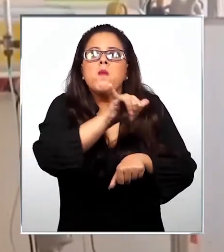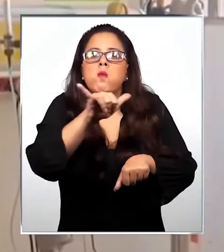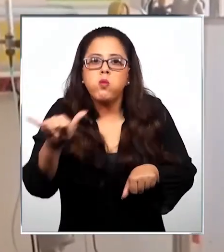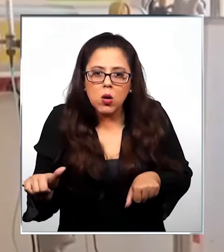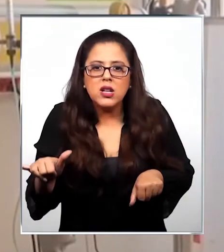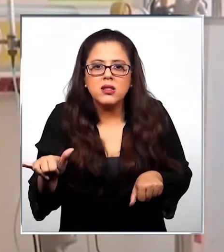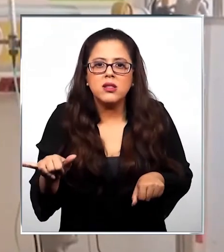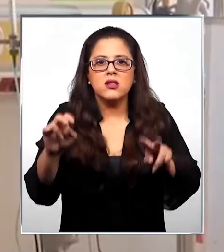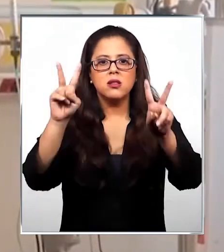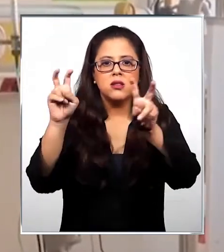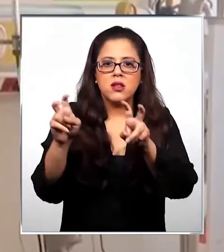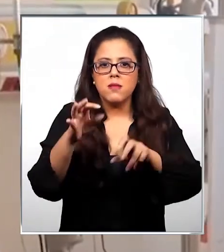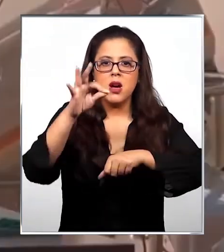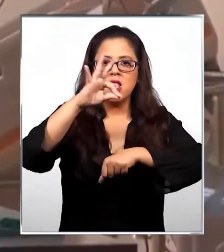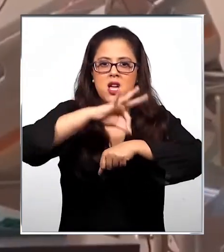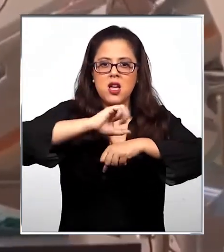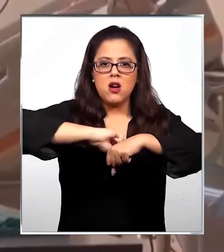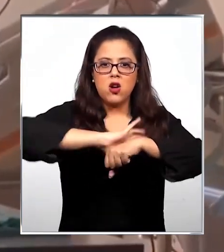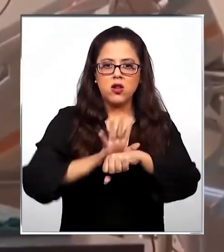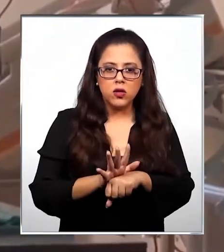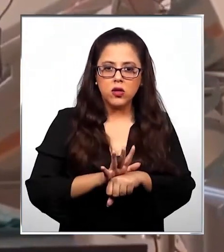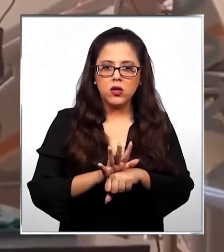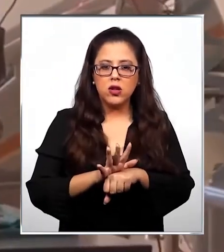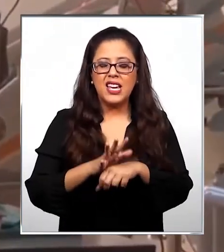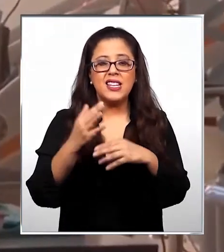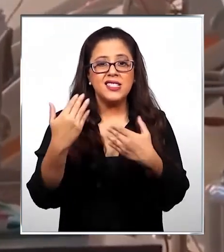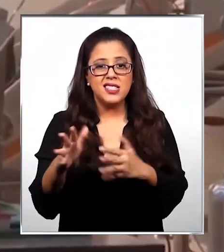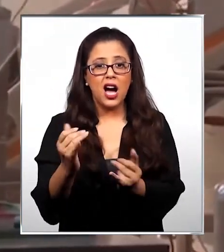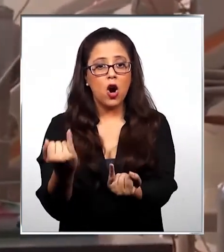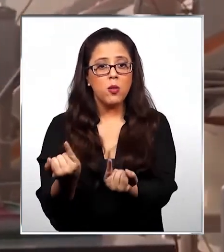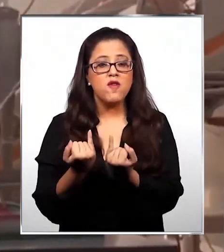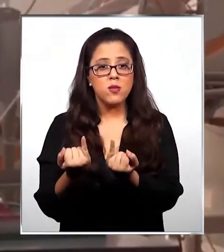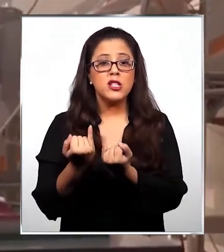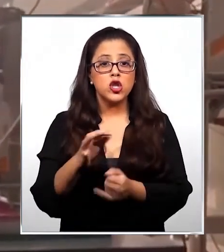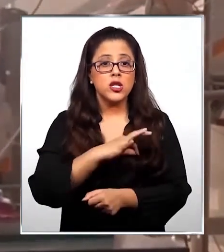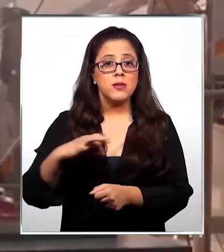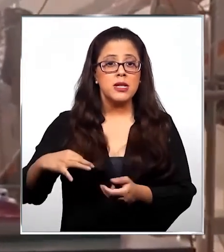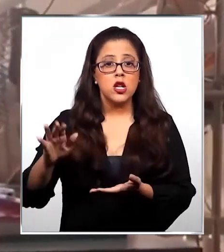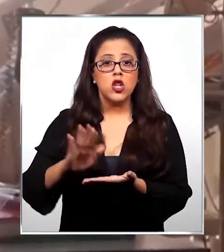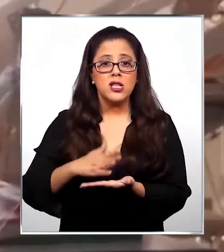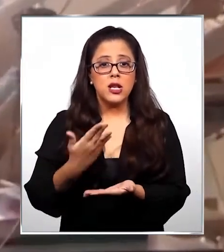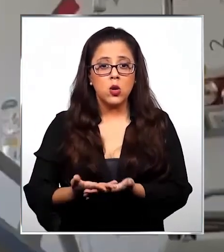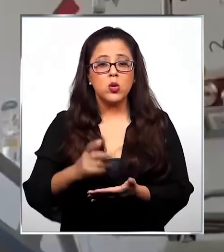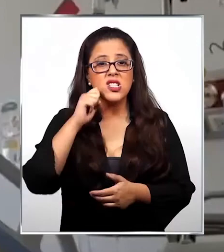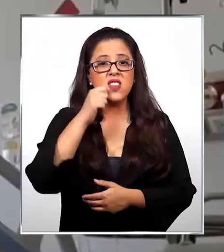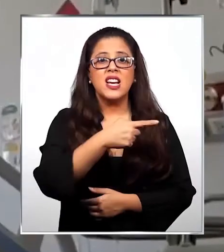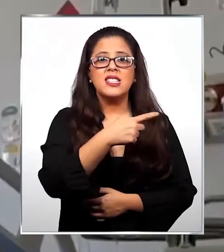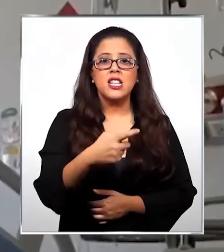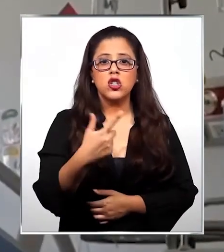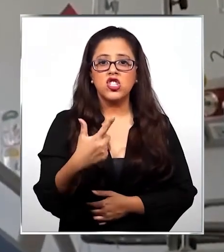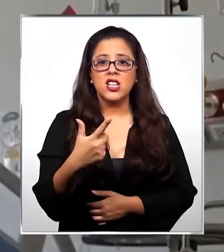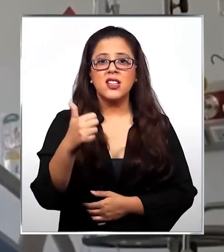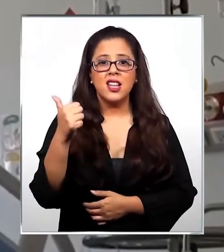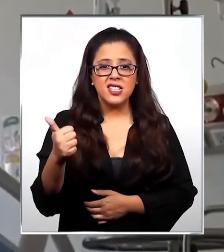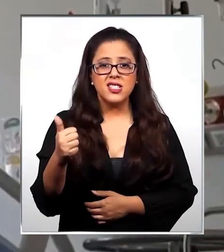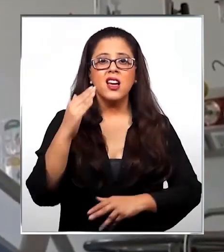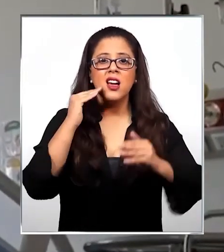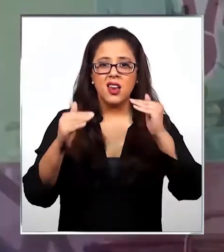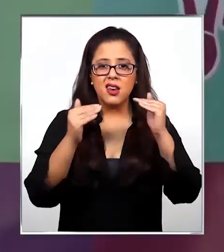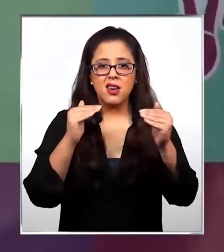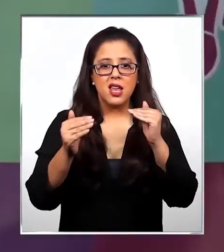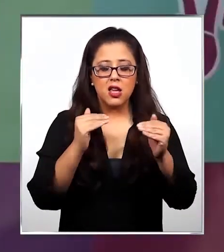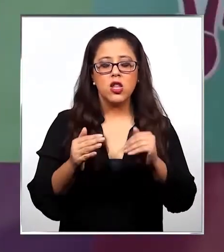inflamatorio que ocurre posterior a la infección. Lo que nosotros tenemos como notificado el Ministerio de Salud son 176